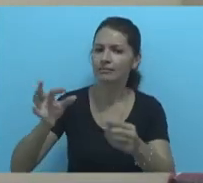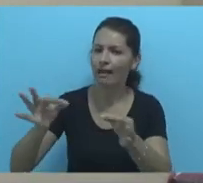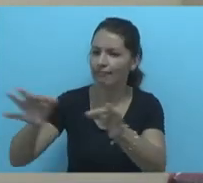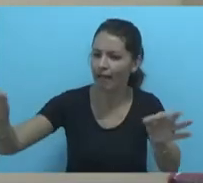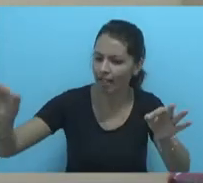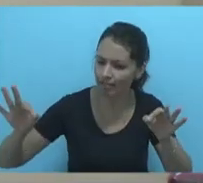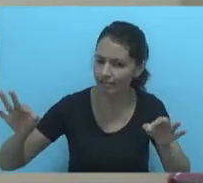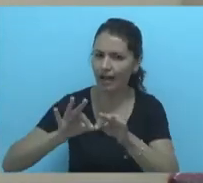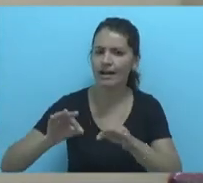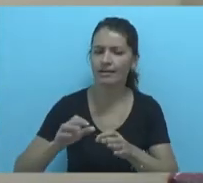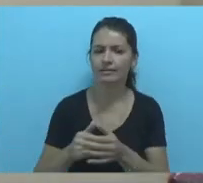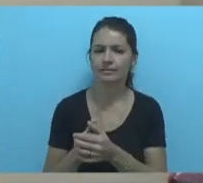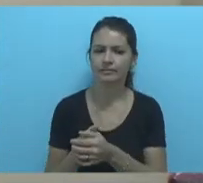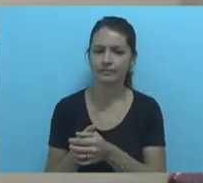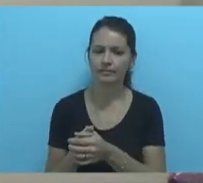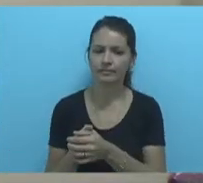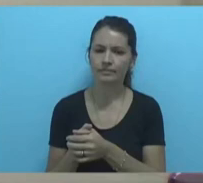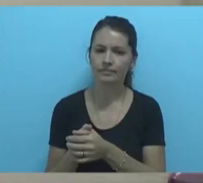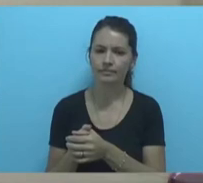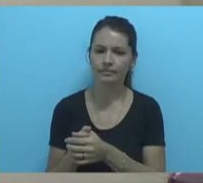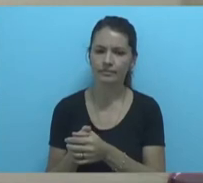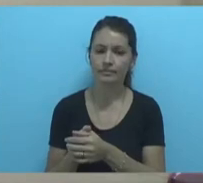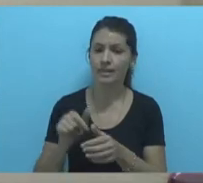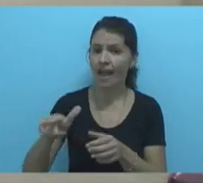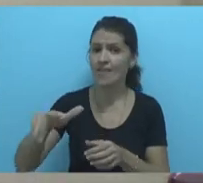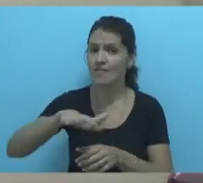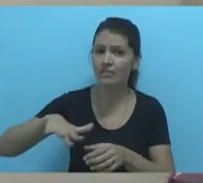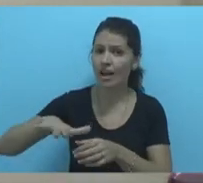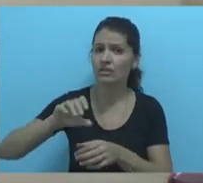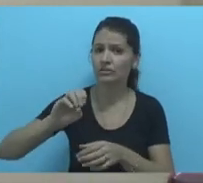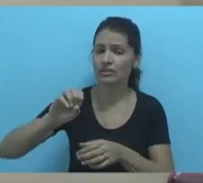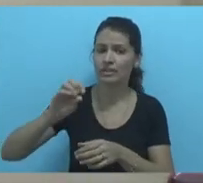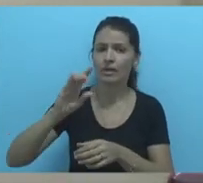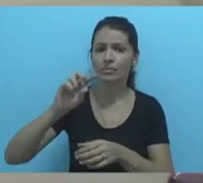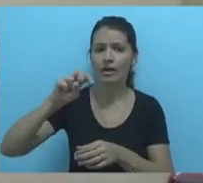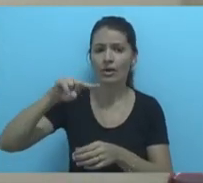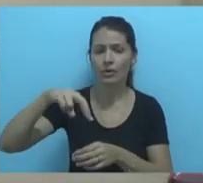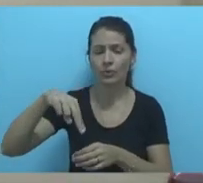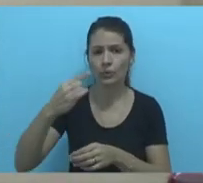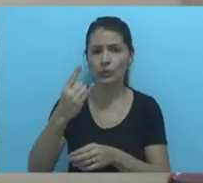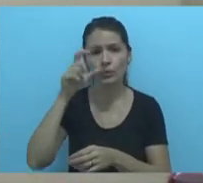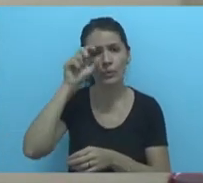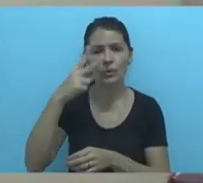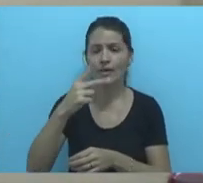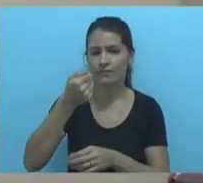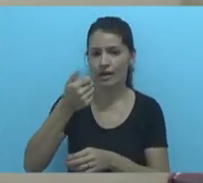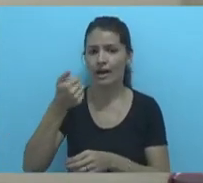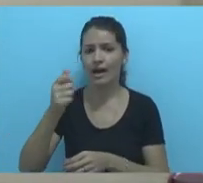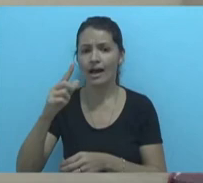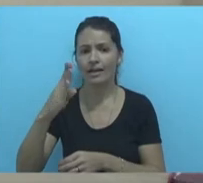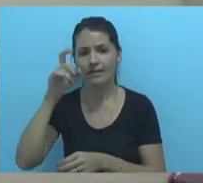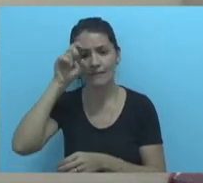estaban en la ciudad de Rosario, ella contó En